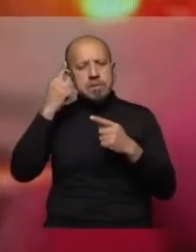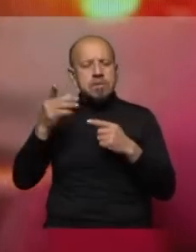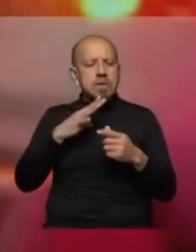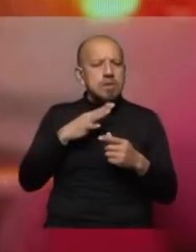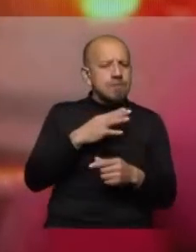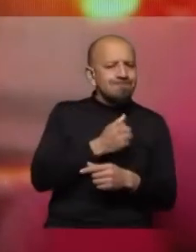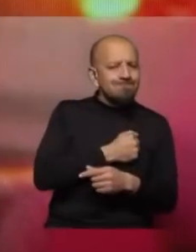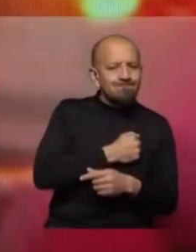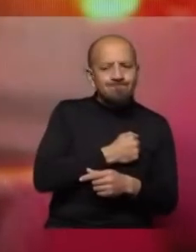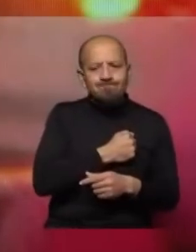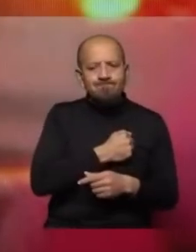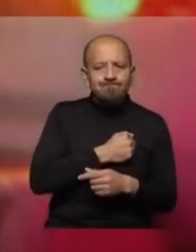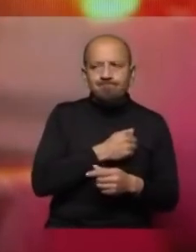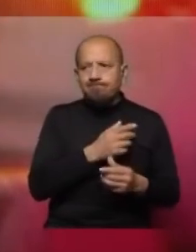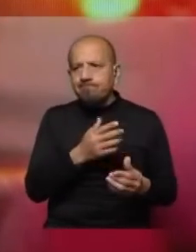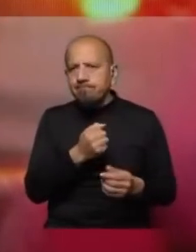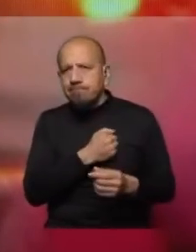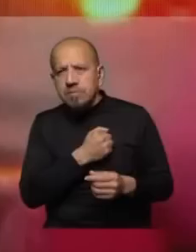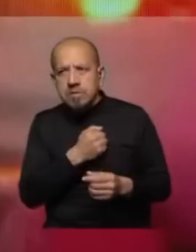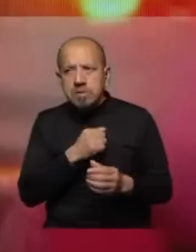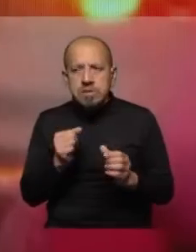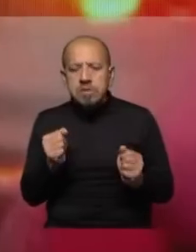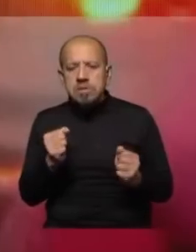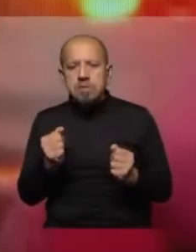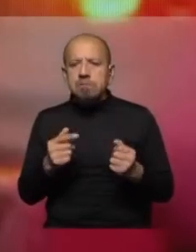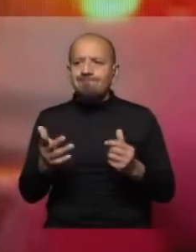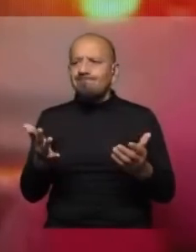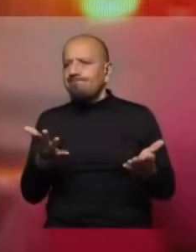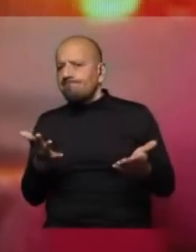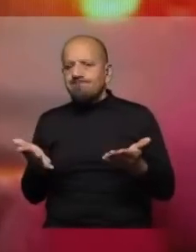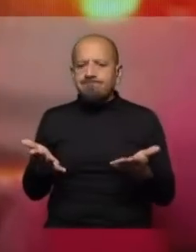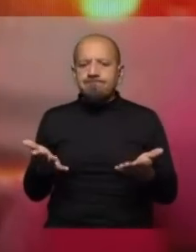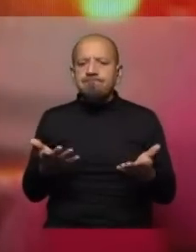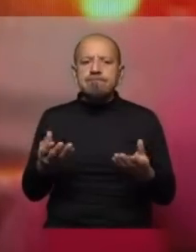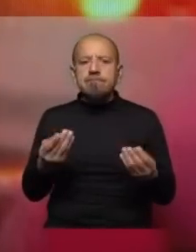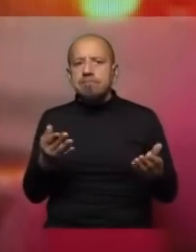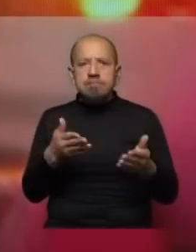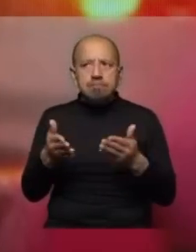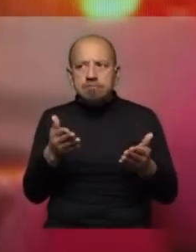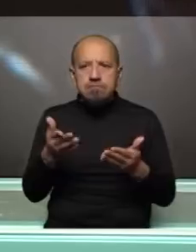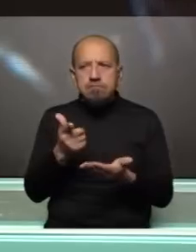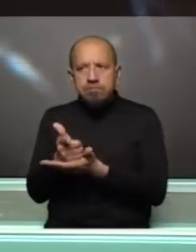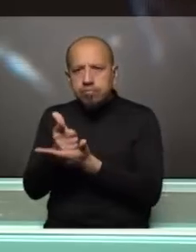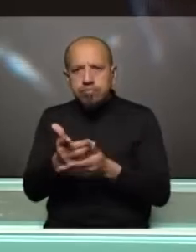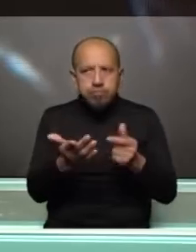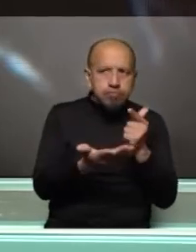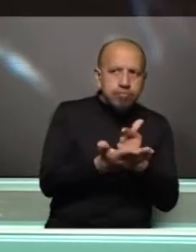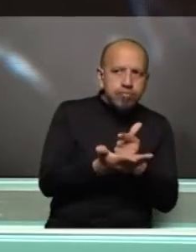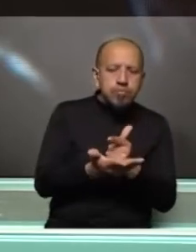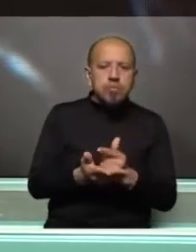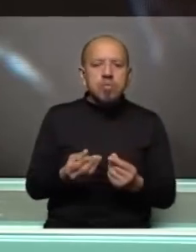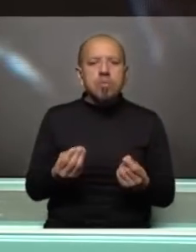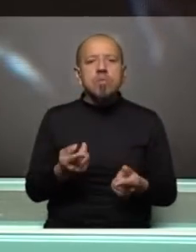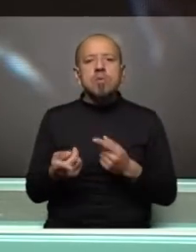miedo latente de que ocurra algo de ir a comprar algo y que se agarren a tiros en la esquina s no el miedo es